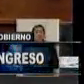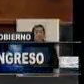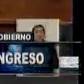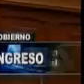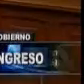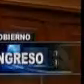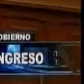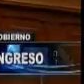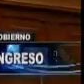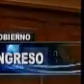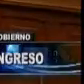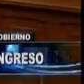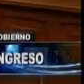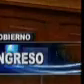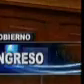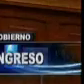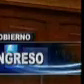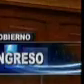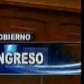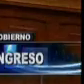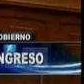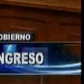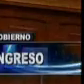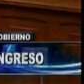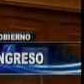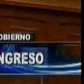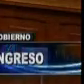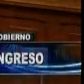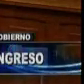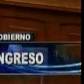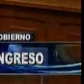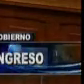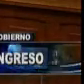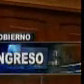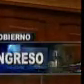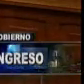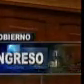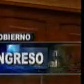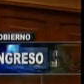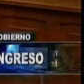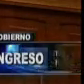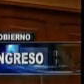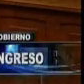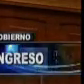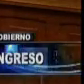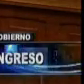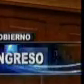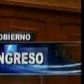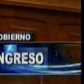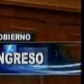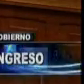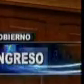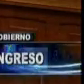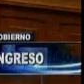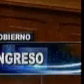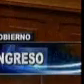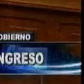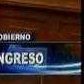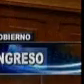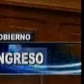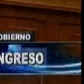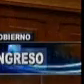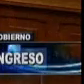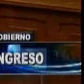declaraciones. El gobierno ha decidido reorganizar el Instituto Nacional Penitenciario en el plazo